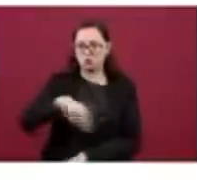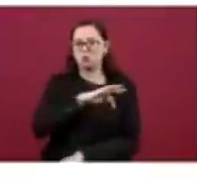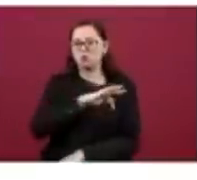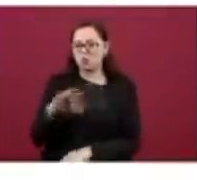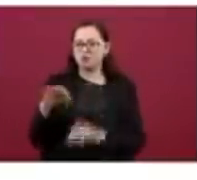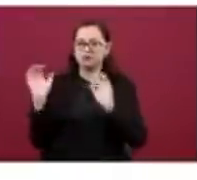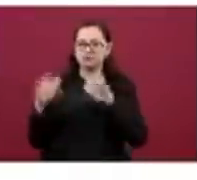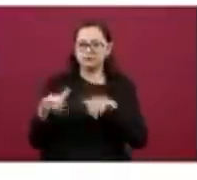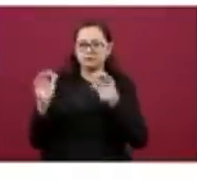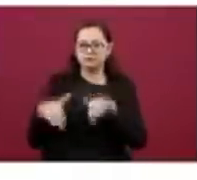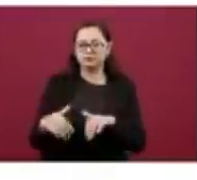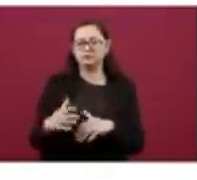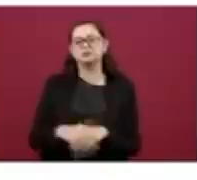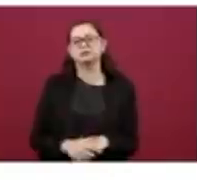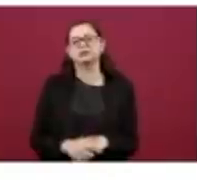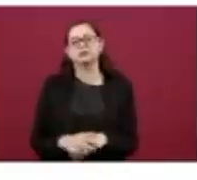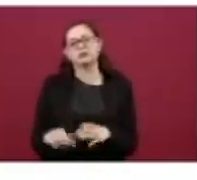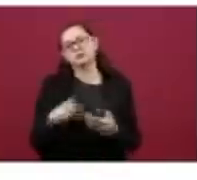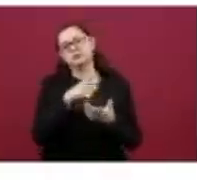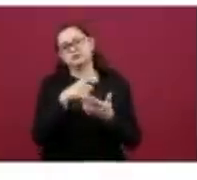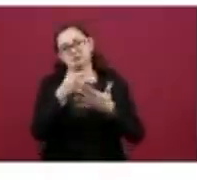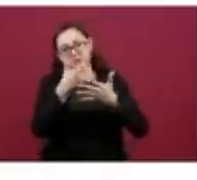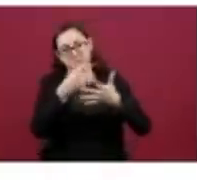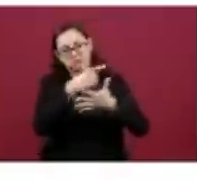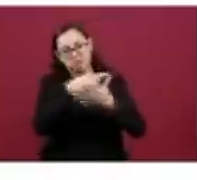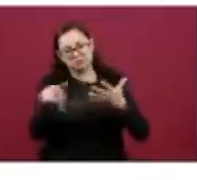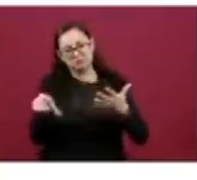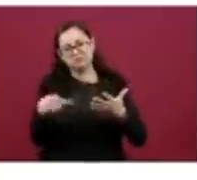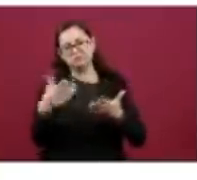Pueden comprar las bases,